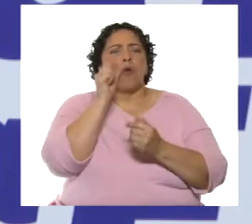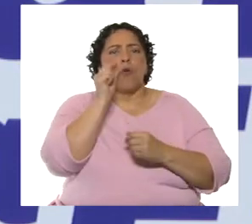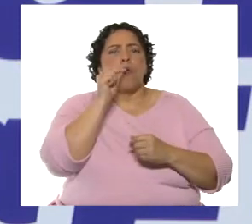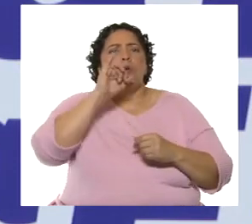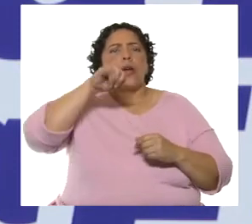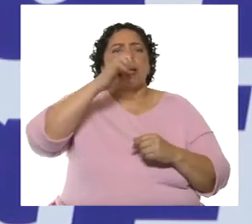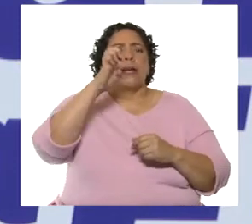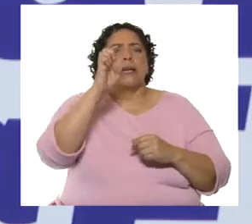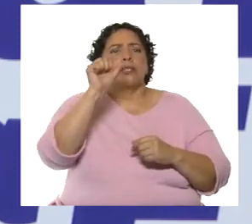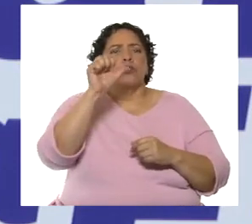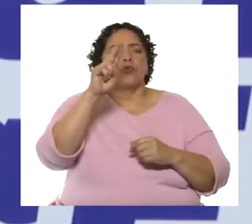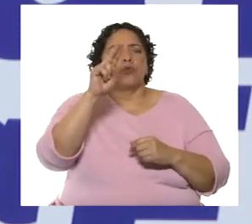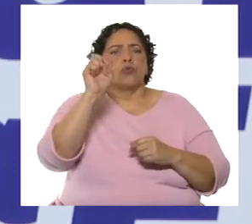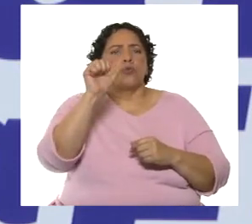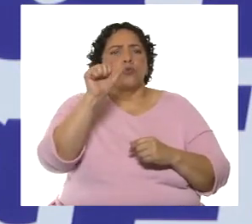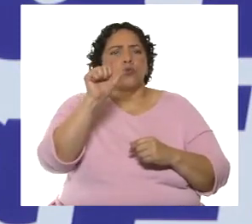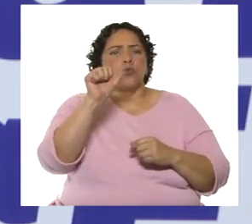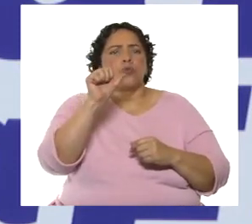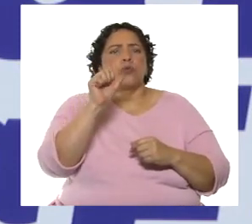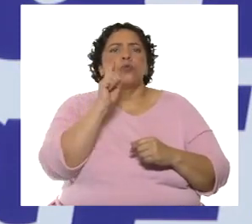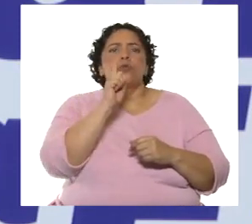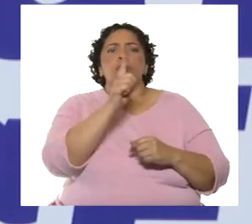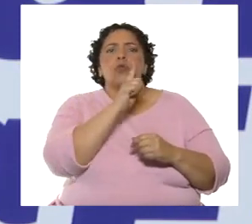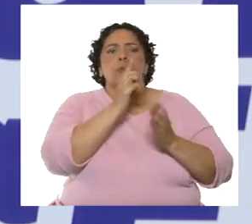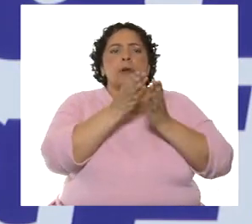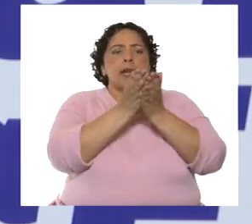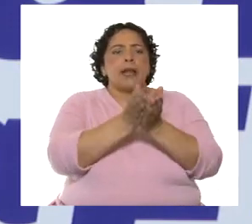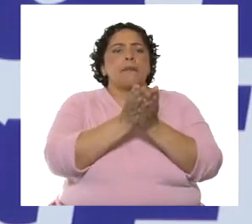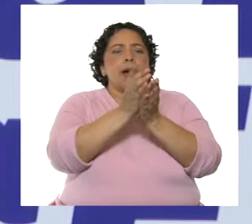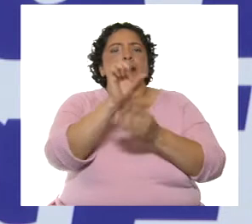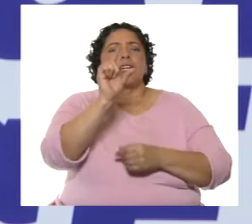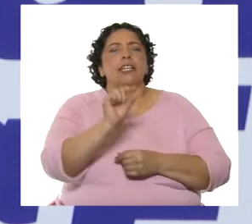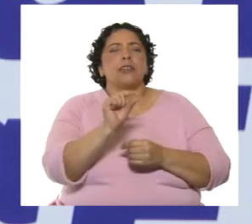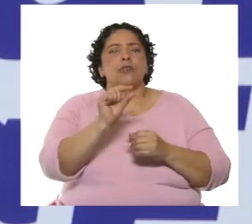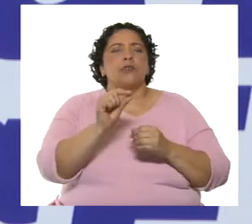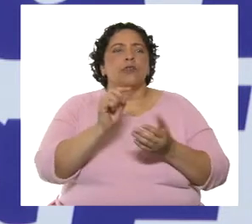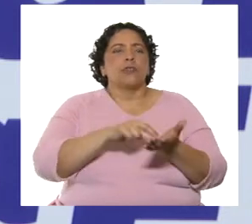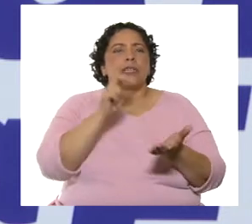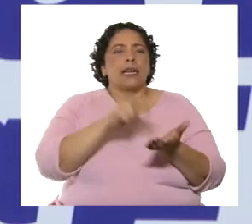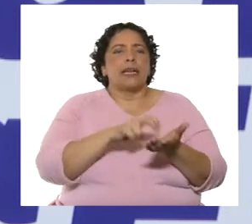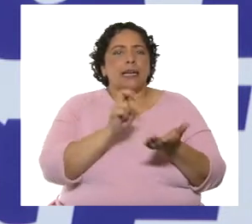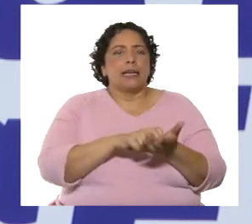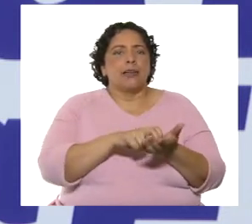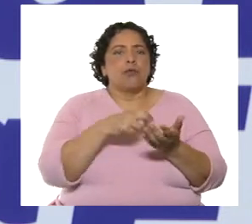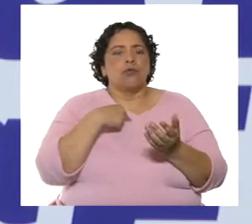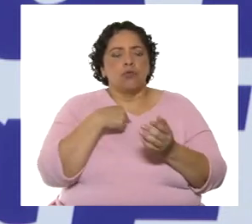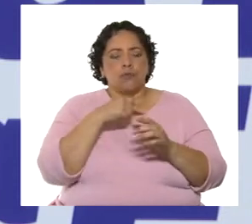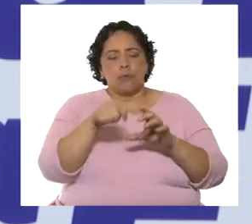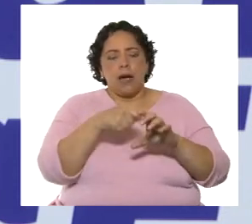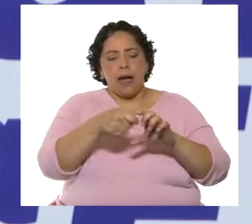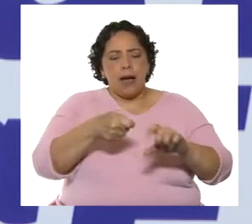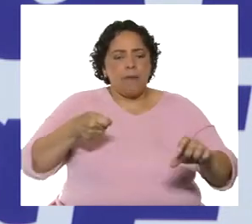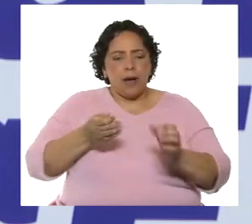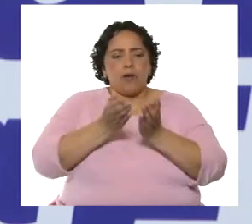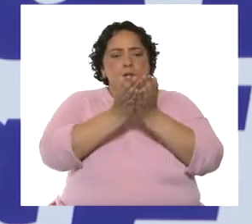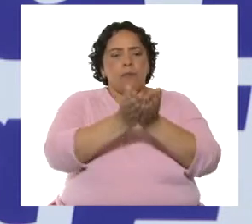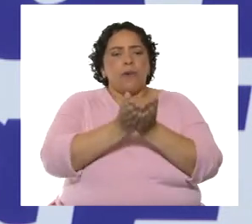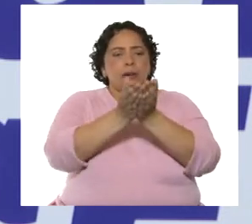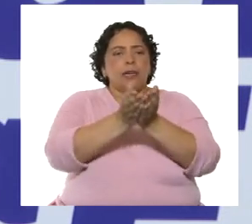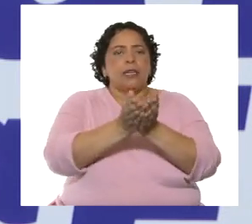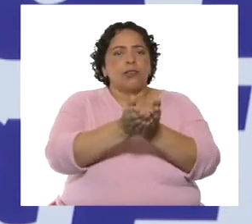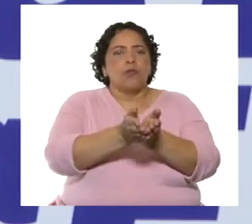Rosas Marcano y se llama El barquito inquieto. Amarro el barquito en el muelle